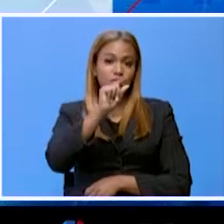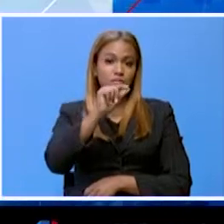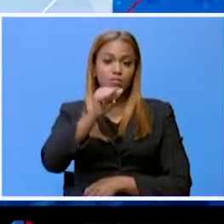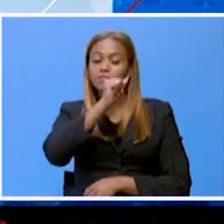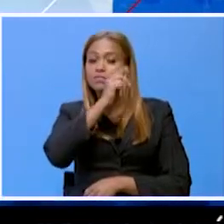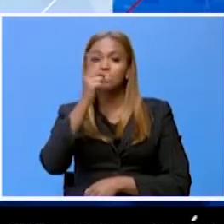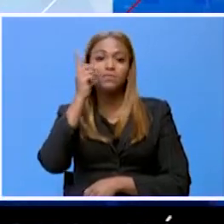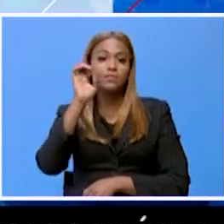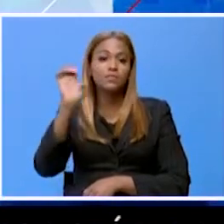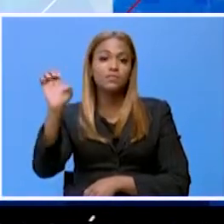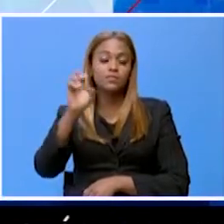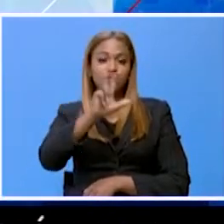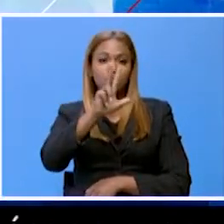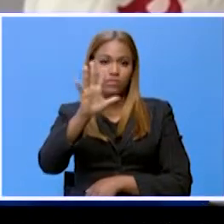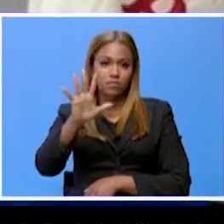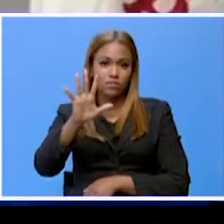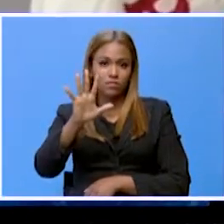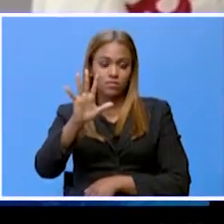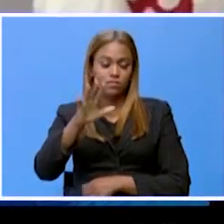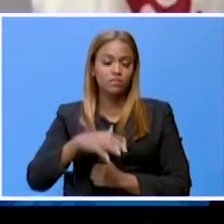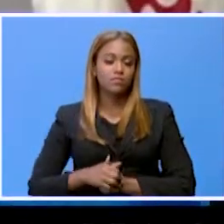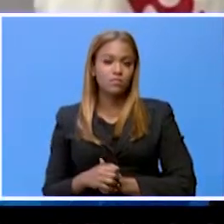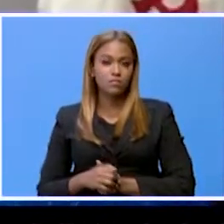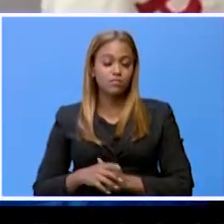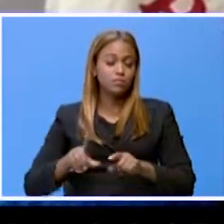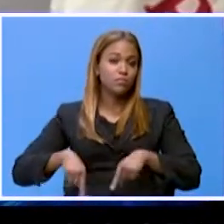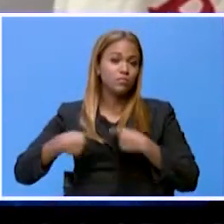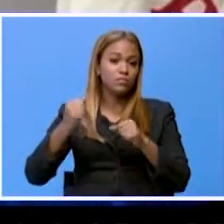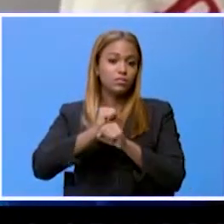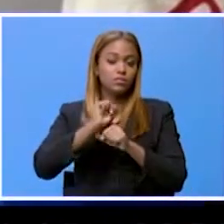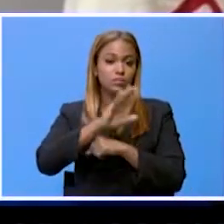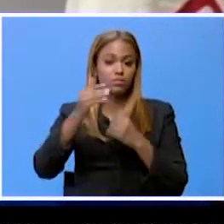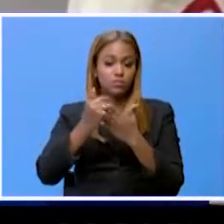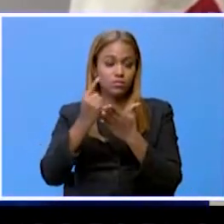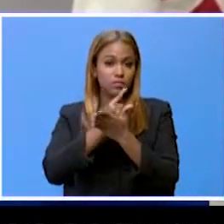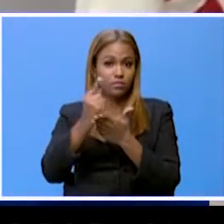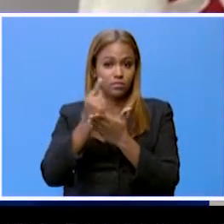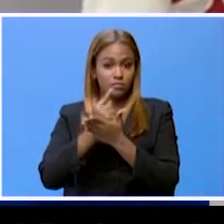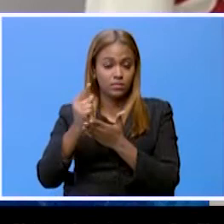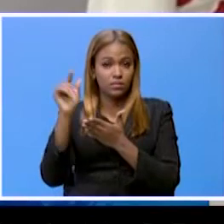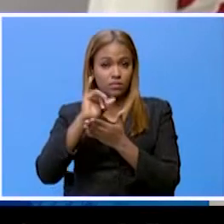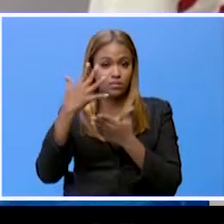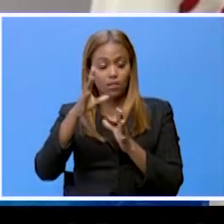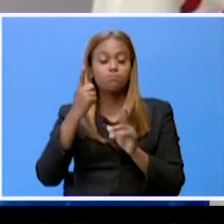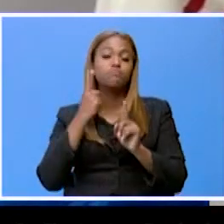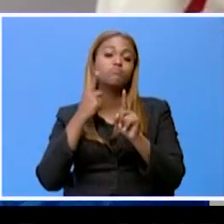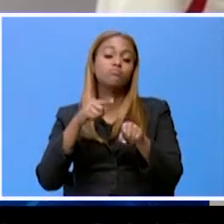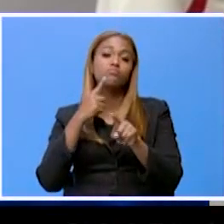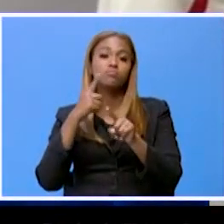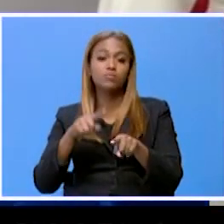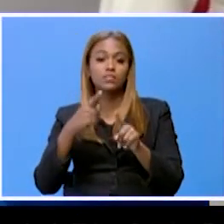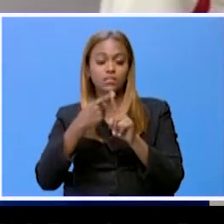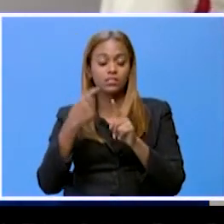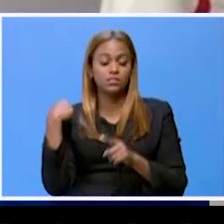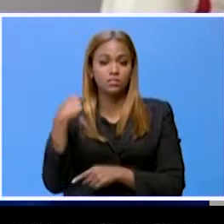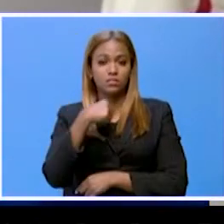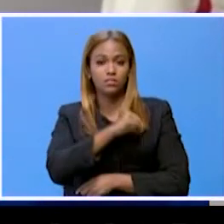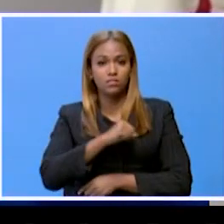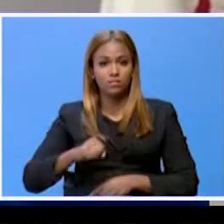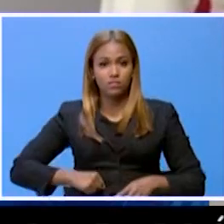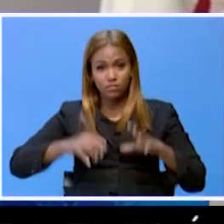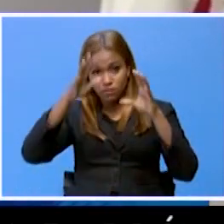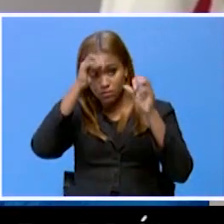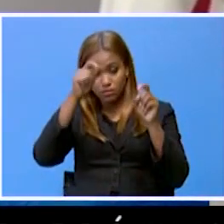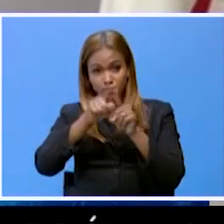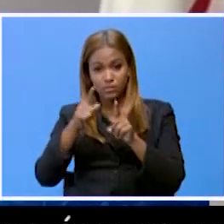Santo Domingo Este 35. Estar trabajando durante toda la semana, como han sido las instrucciones de nuestro señor presidente y de